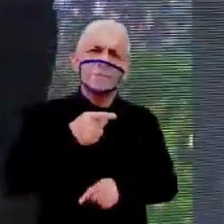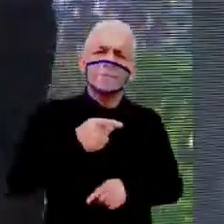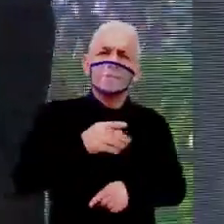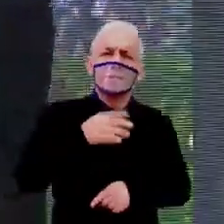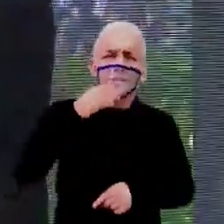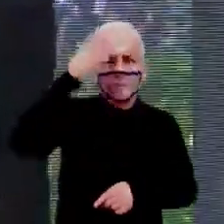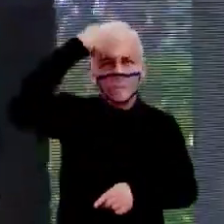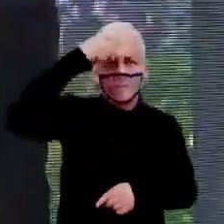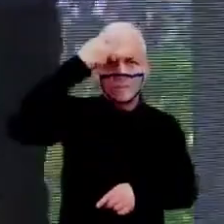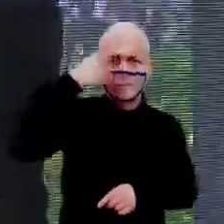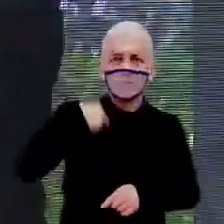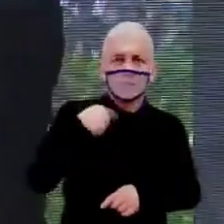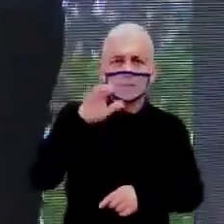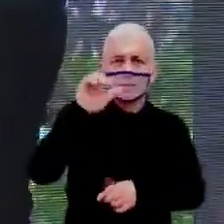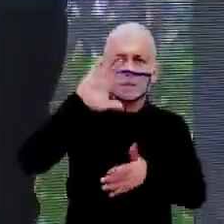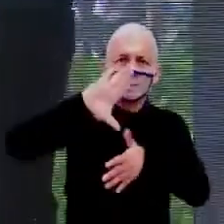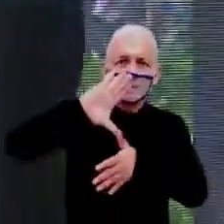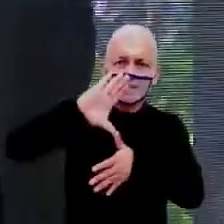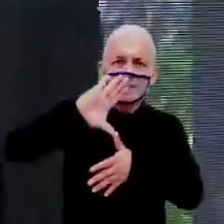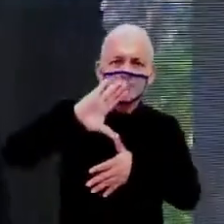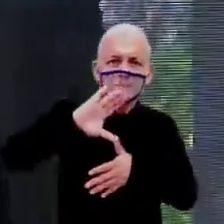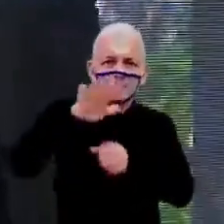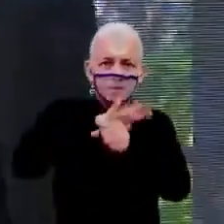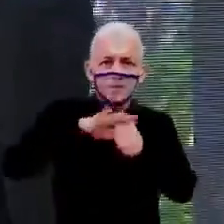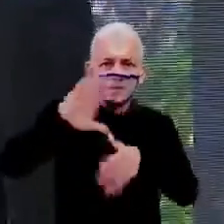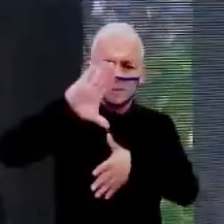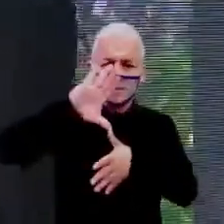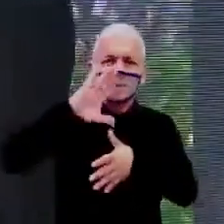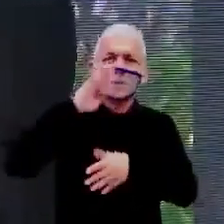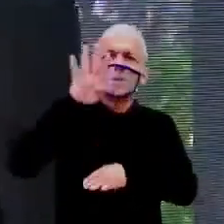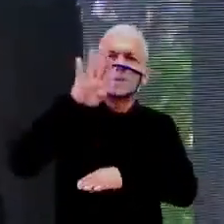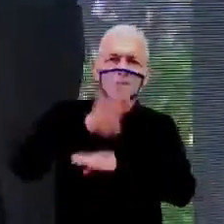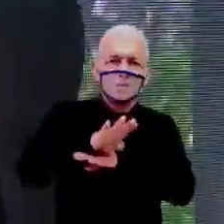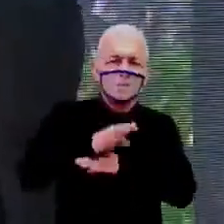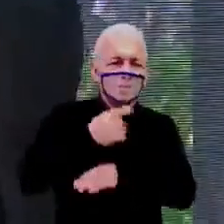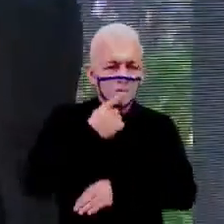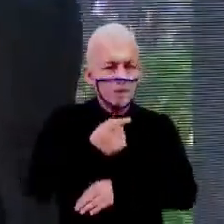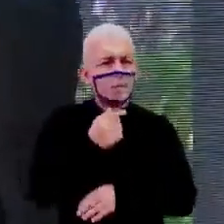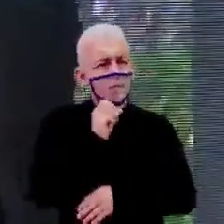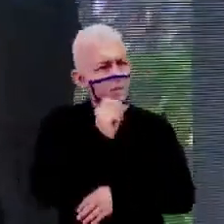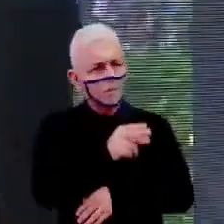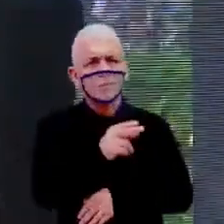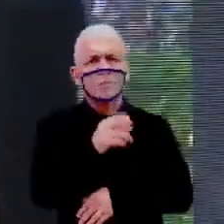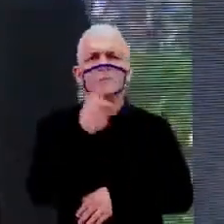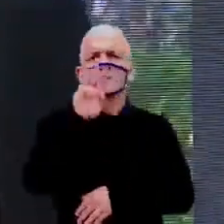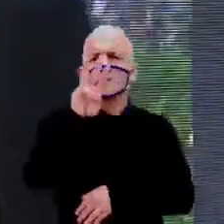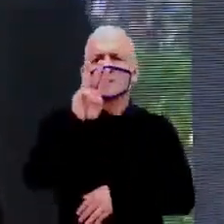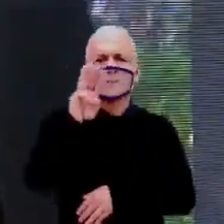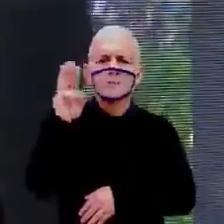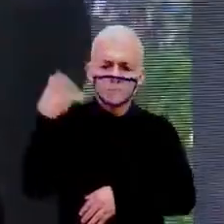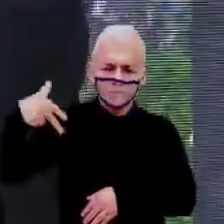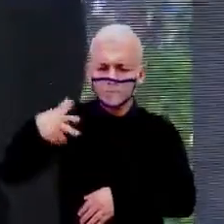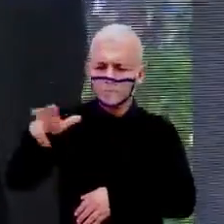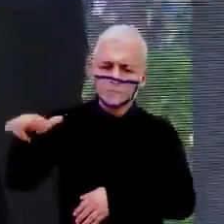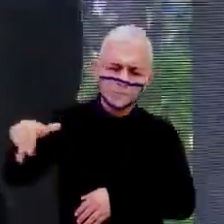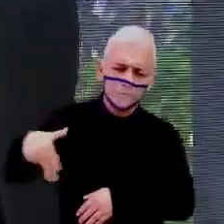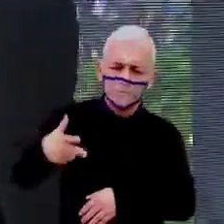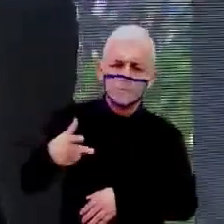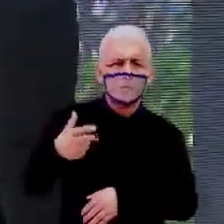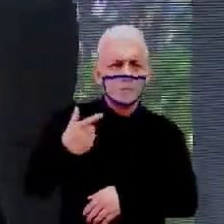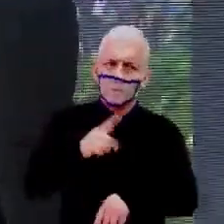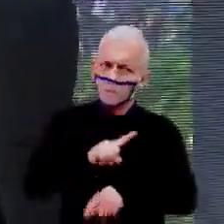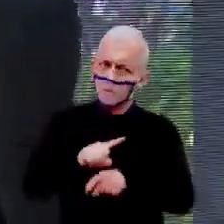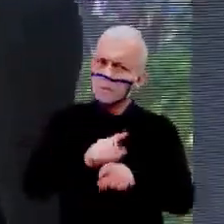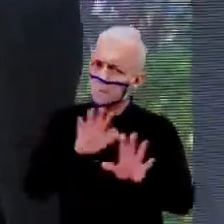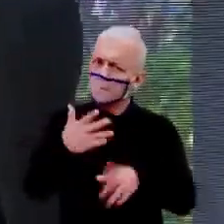casa de un amigo nuestro en las Américas. Y la reunión era a las 4 y yo le dije, listo. Y yo salí a las 3. Pues dije, uno se demora como